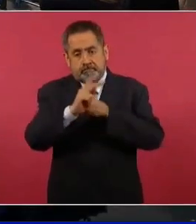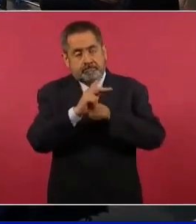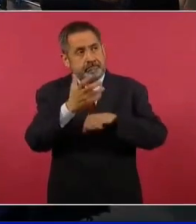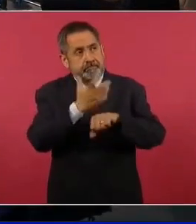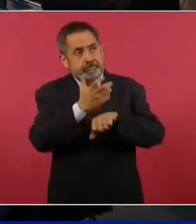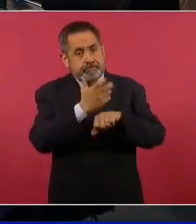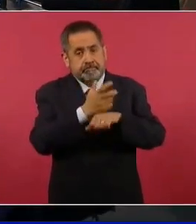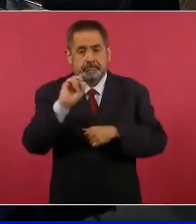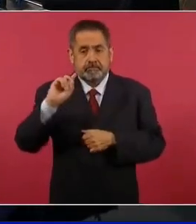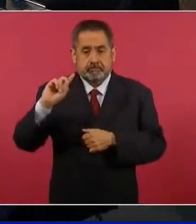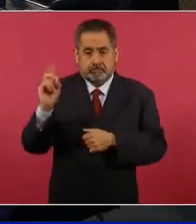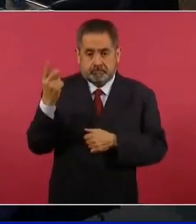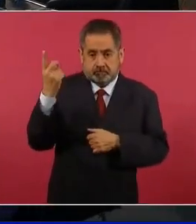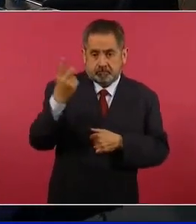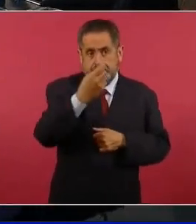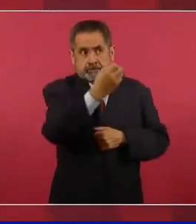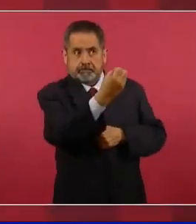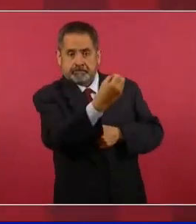un fenómeno,